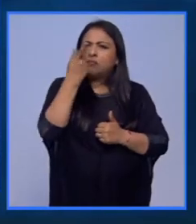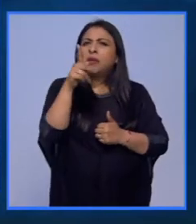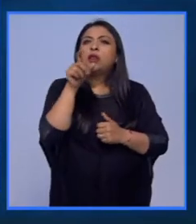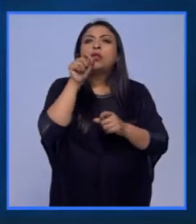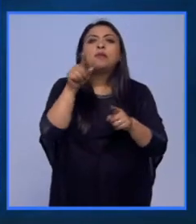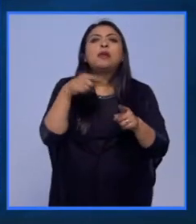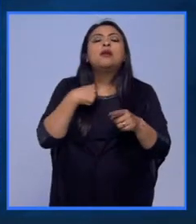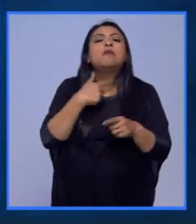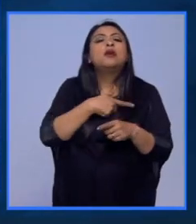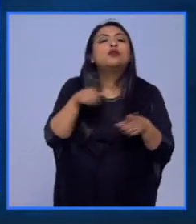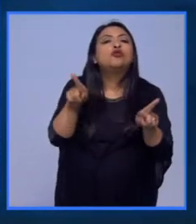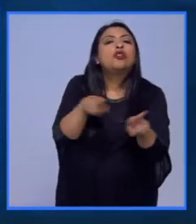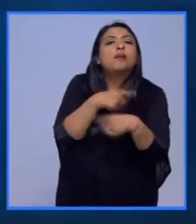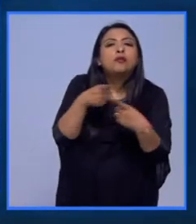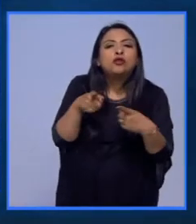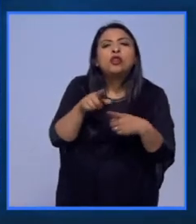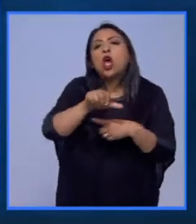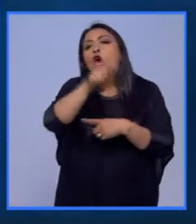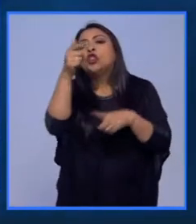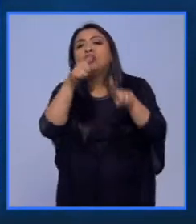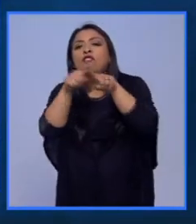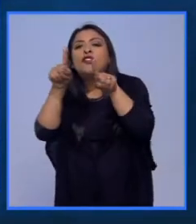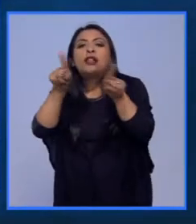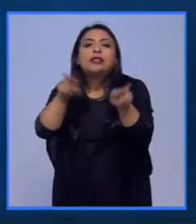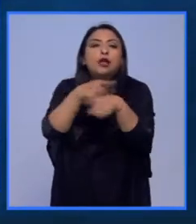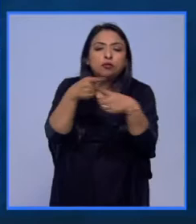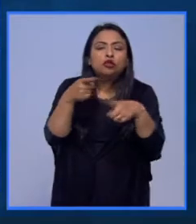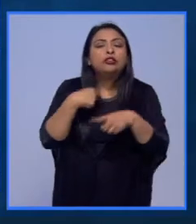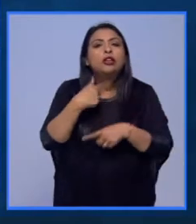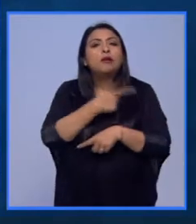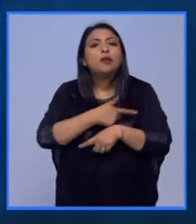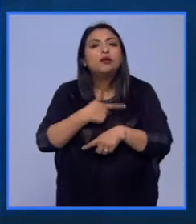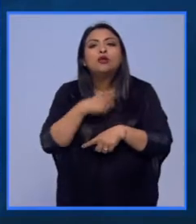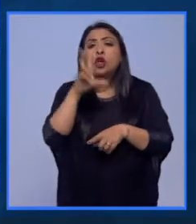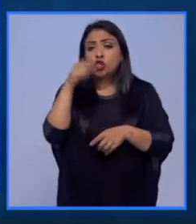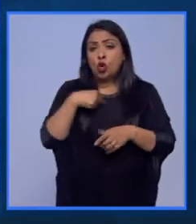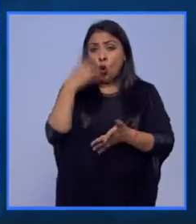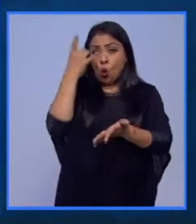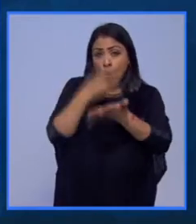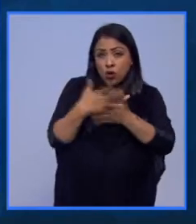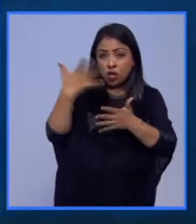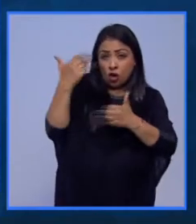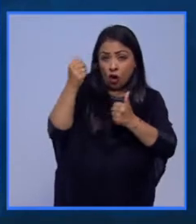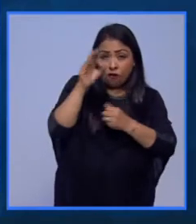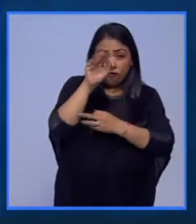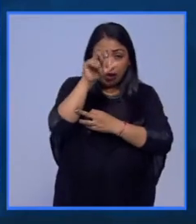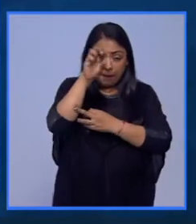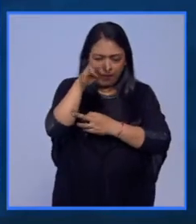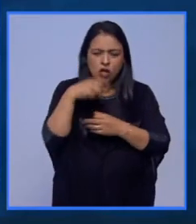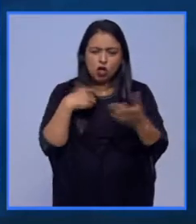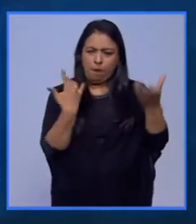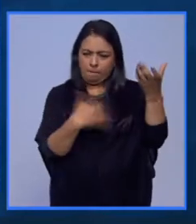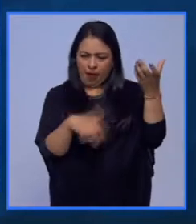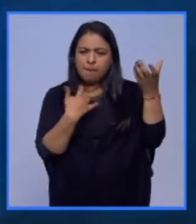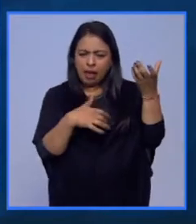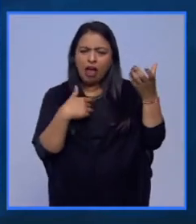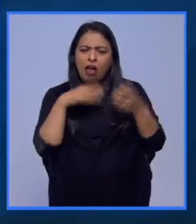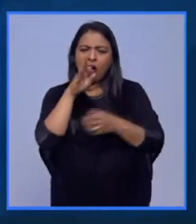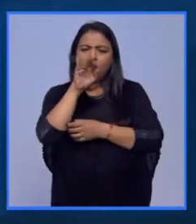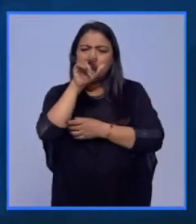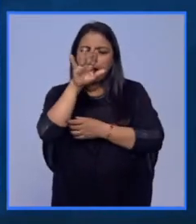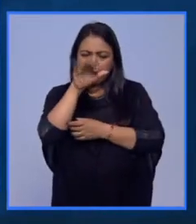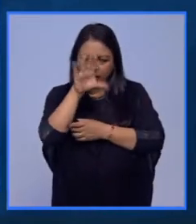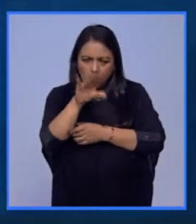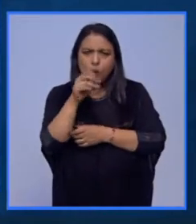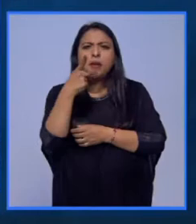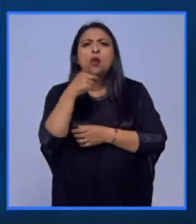gusta la música. Las otras músicas, ¿no? Porque no solamente toco flamenco, en que soy un guitarrista flamenco, pero me